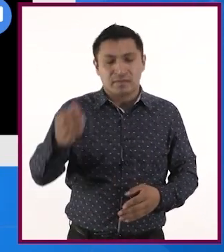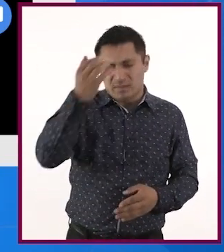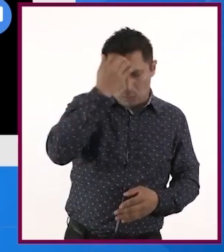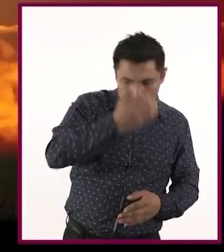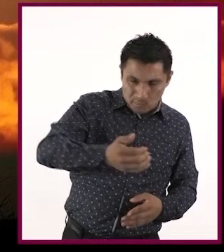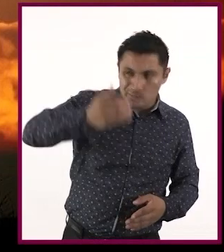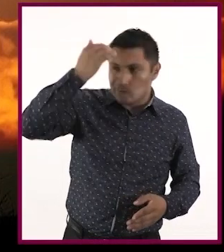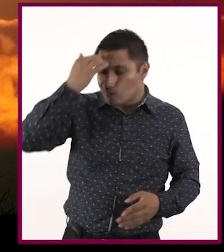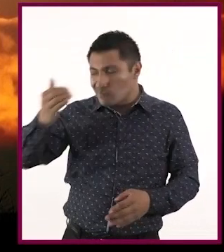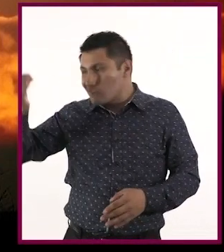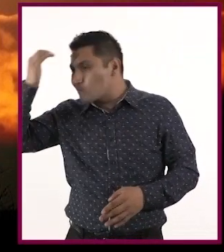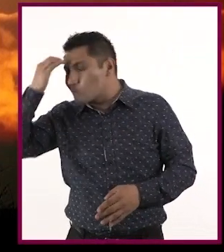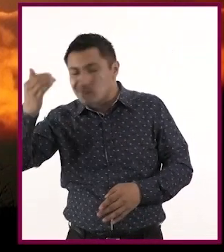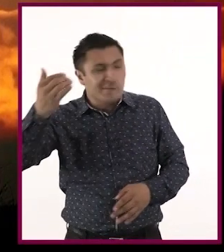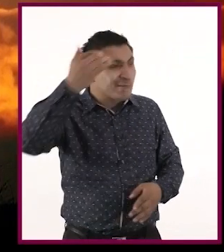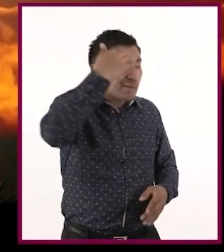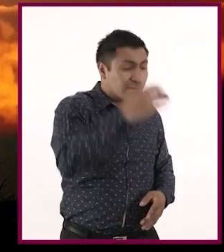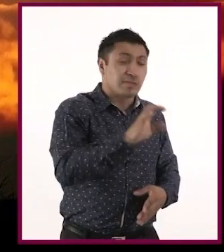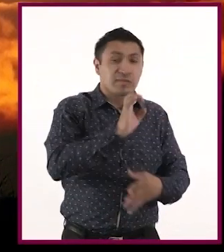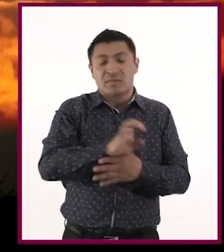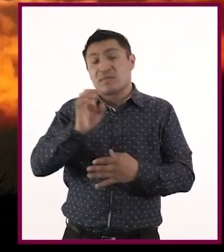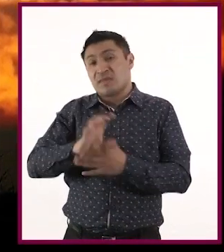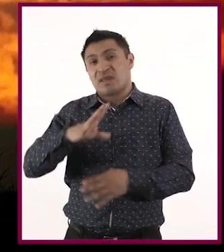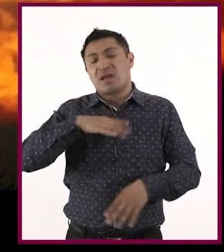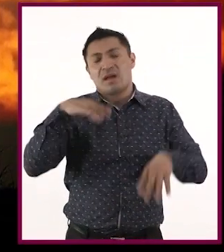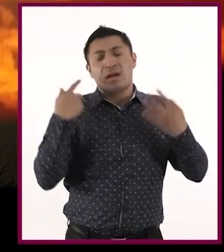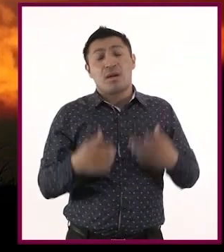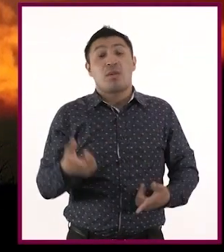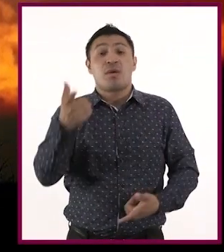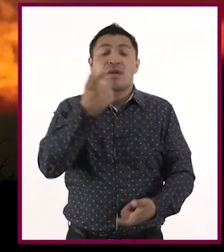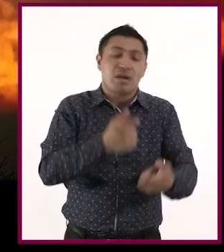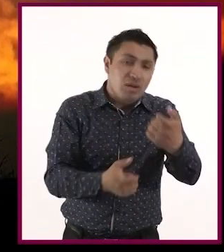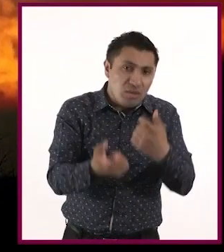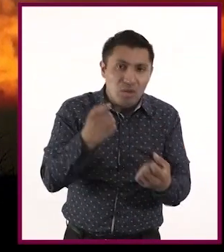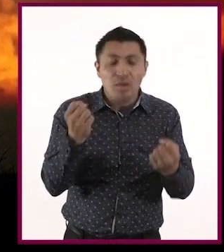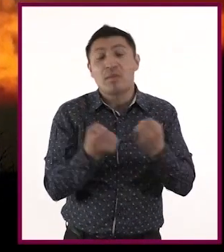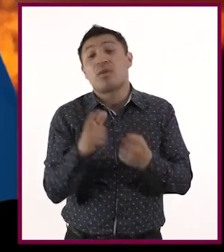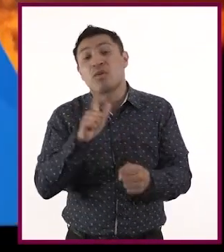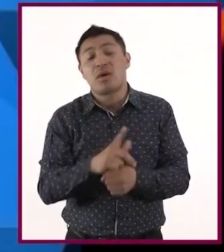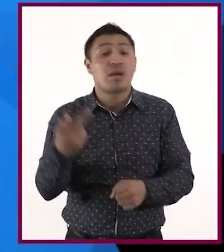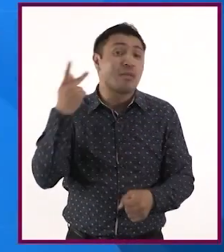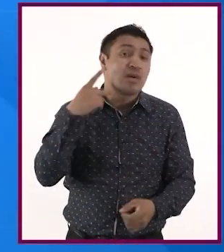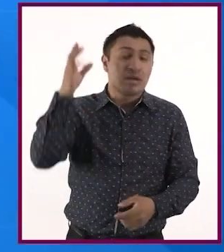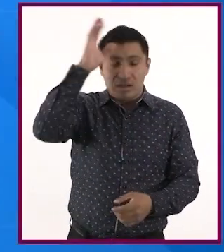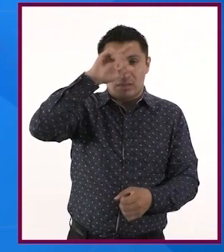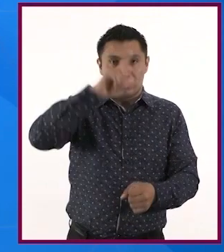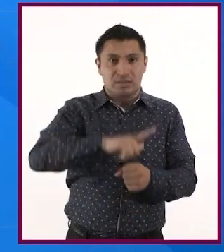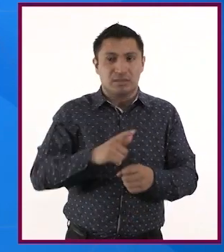hay un impacto económico, social, político y cultural.